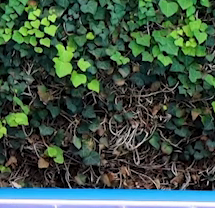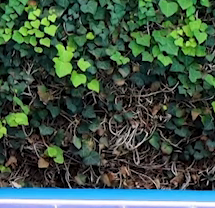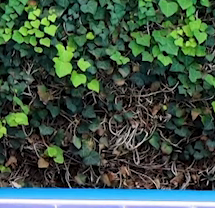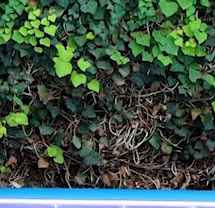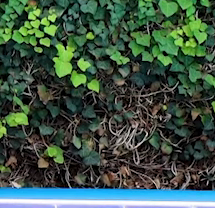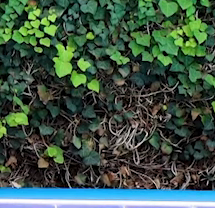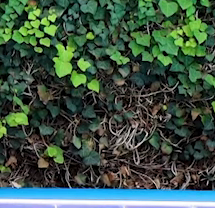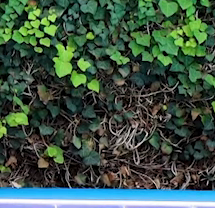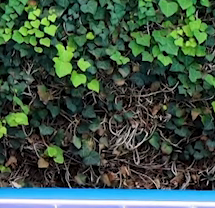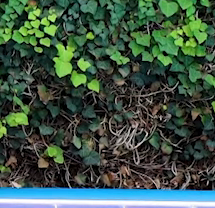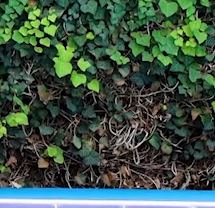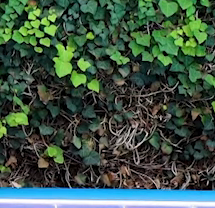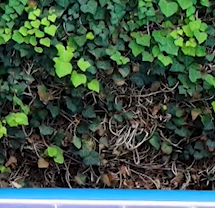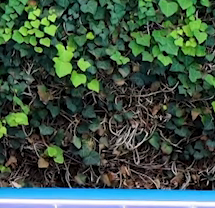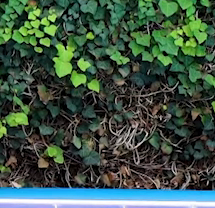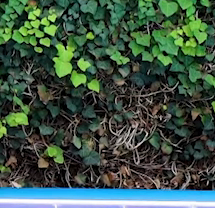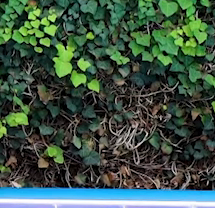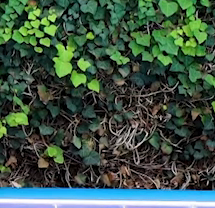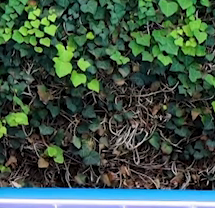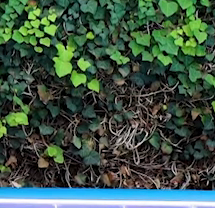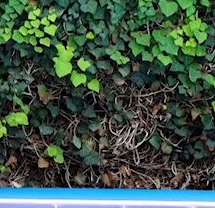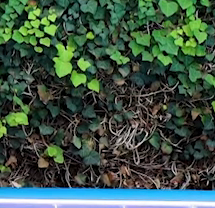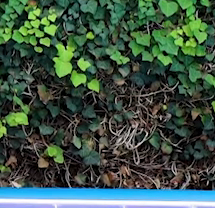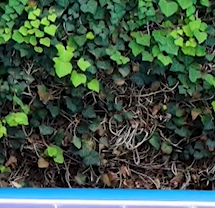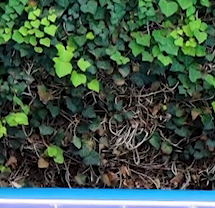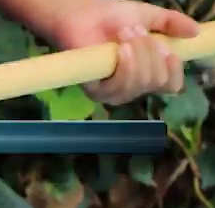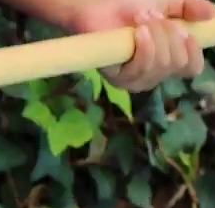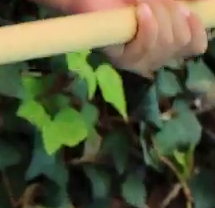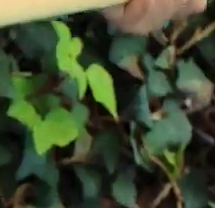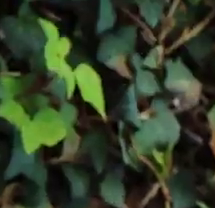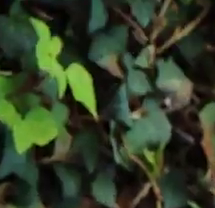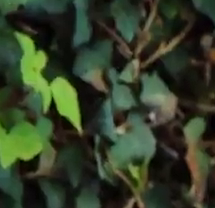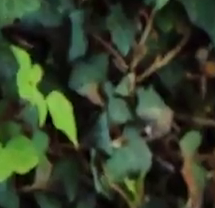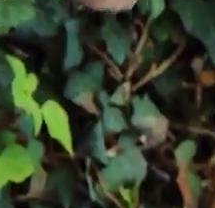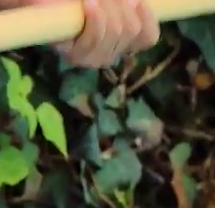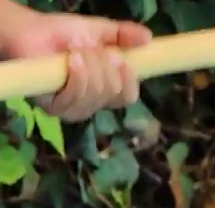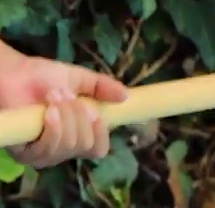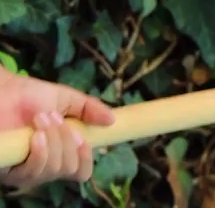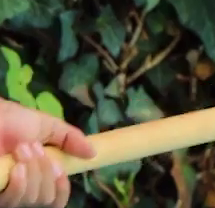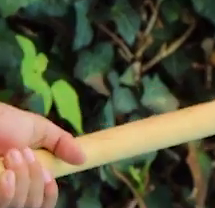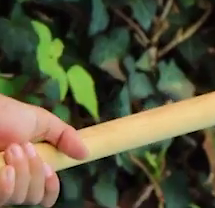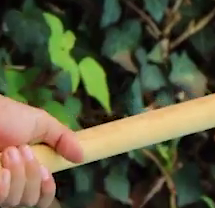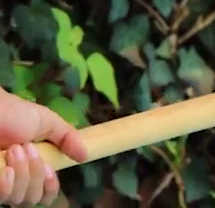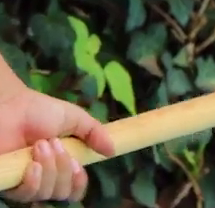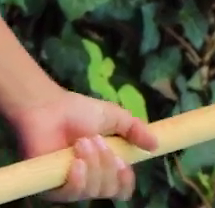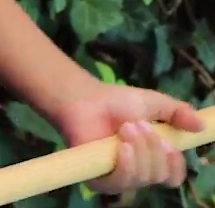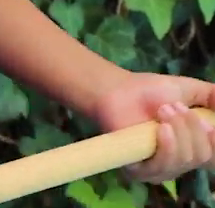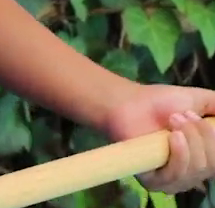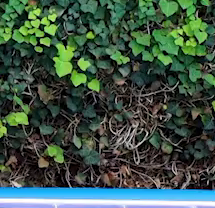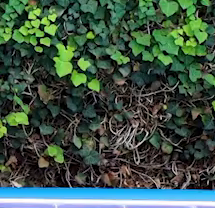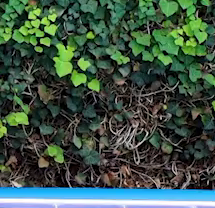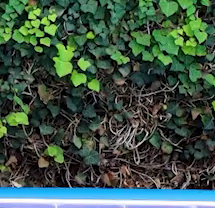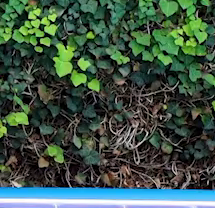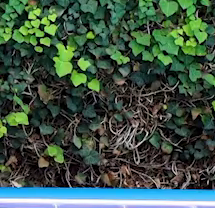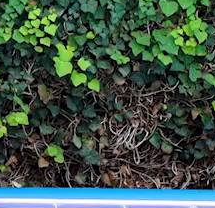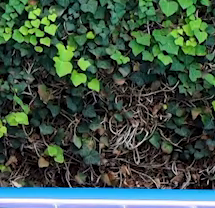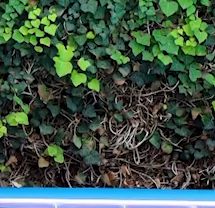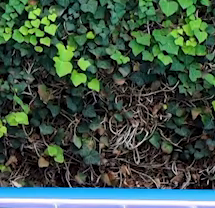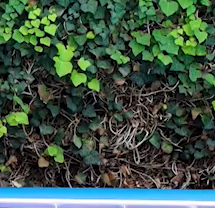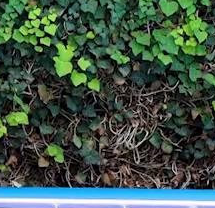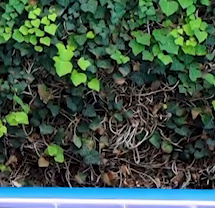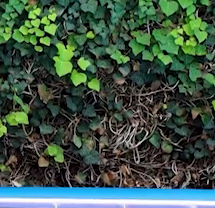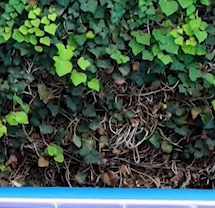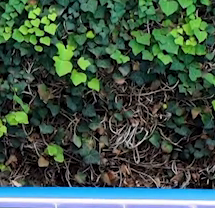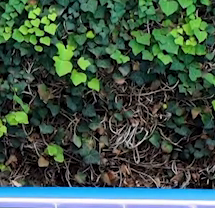extendemos flexión amos tendremos flexión amos 3 más de 90